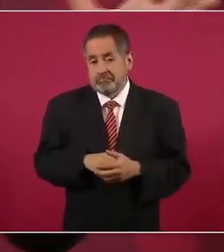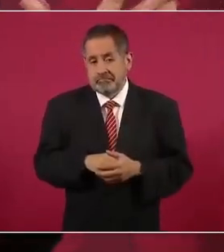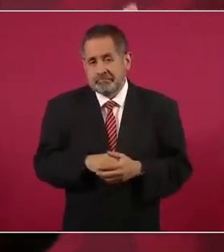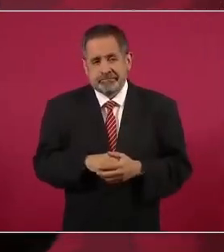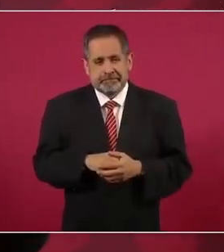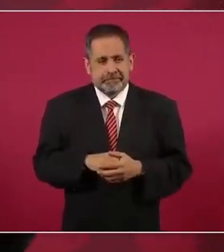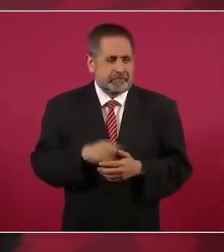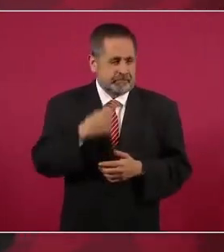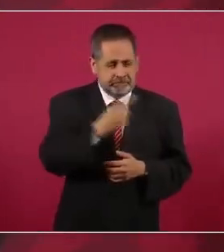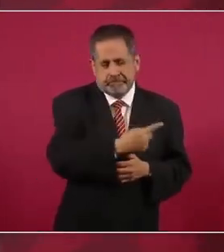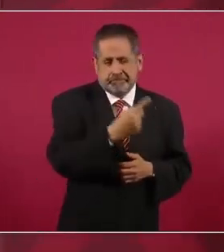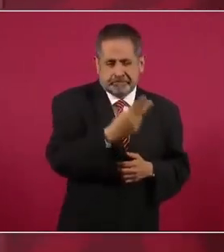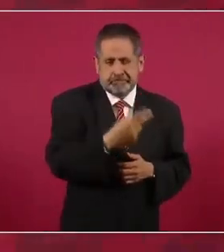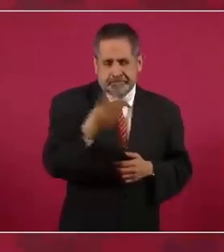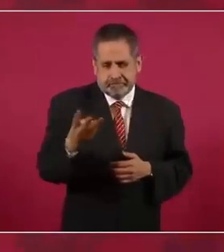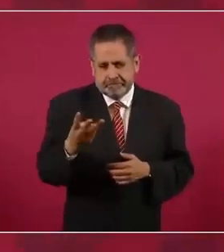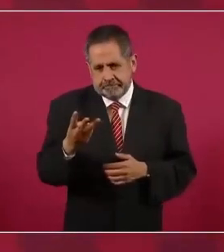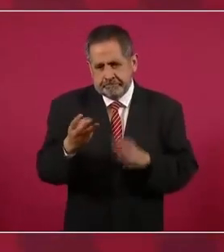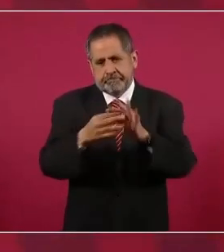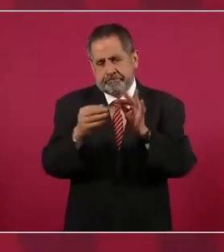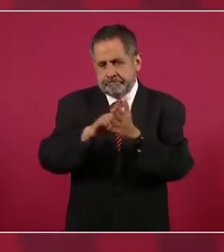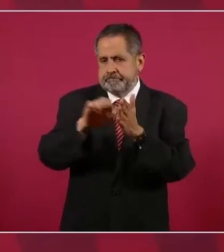tres casos.